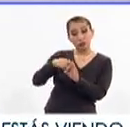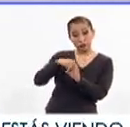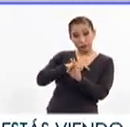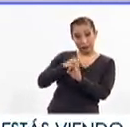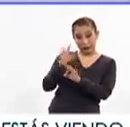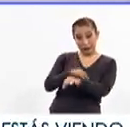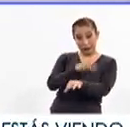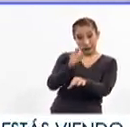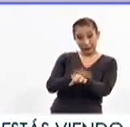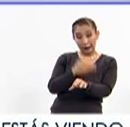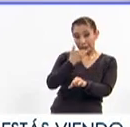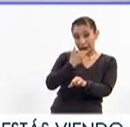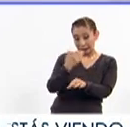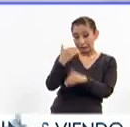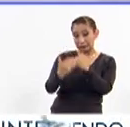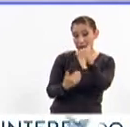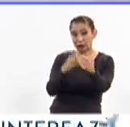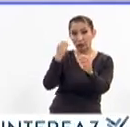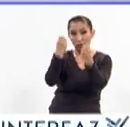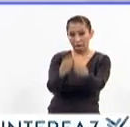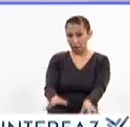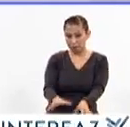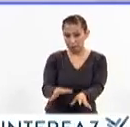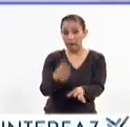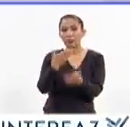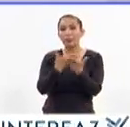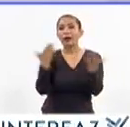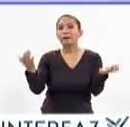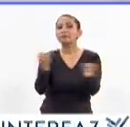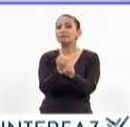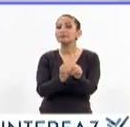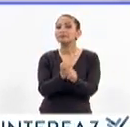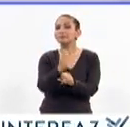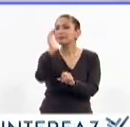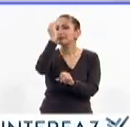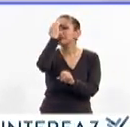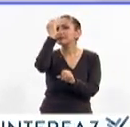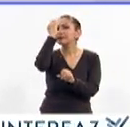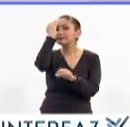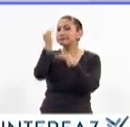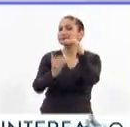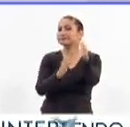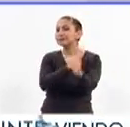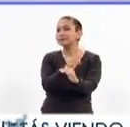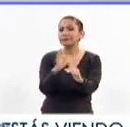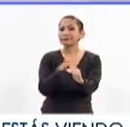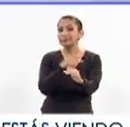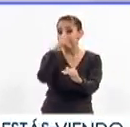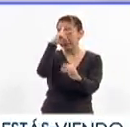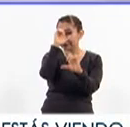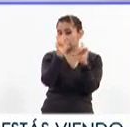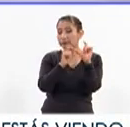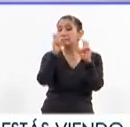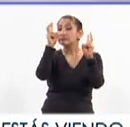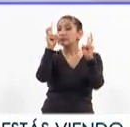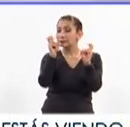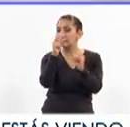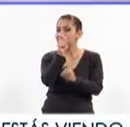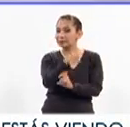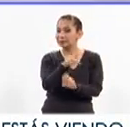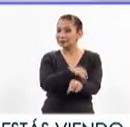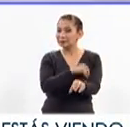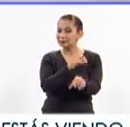nuestra energía de forma eficiente, no desperdiciarla. Y hoy en nuestro reportaje del día conoceremos el avance que ha tenido nuestro país en materia